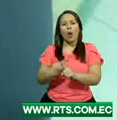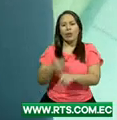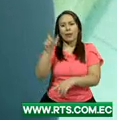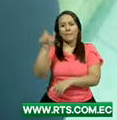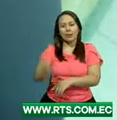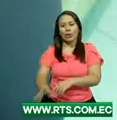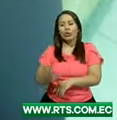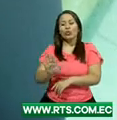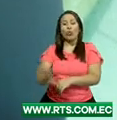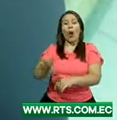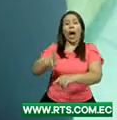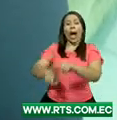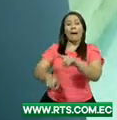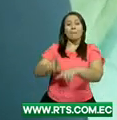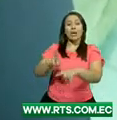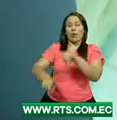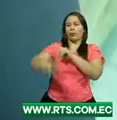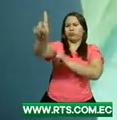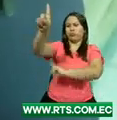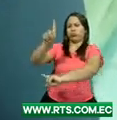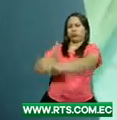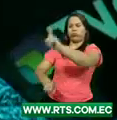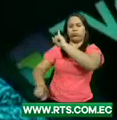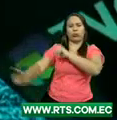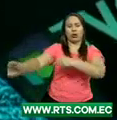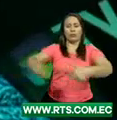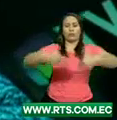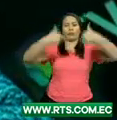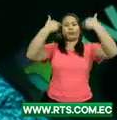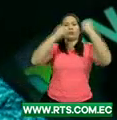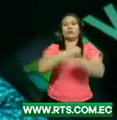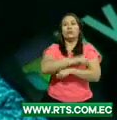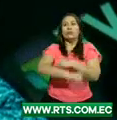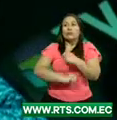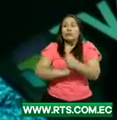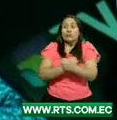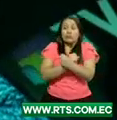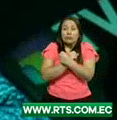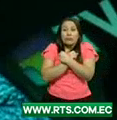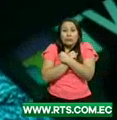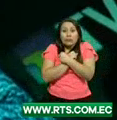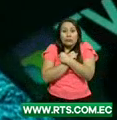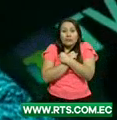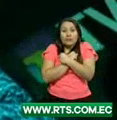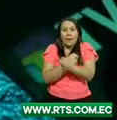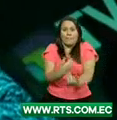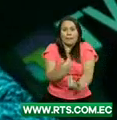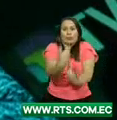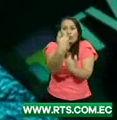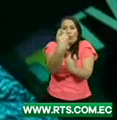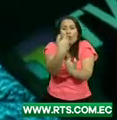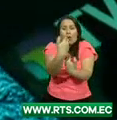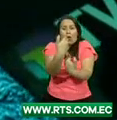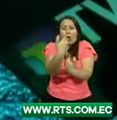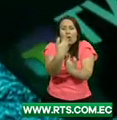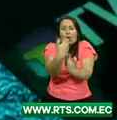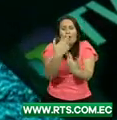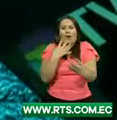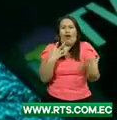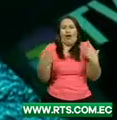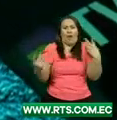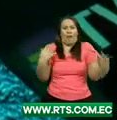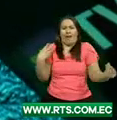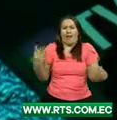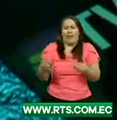armas blancas y de fuego los amenazaron y agarraron me buscaron dos personas con armas de fuego amenazando